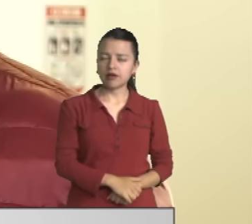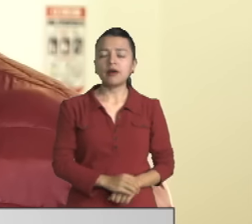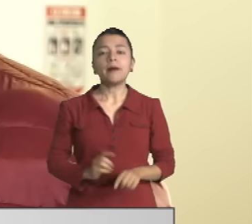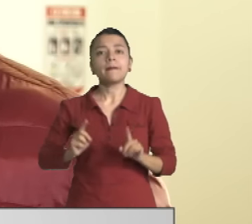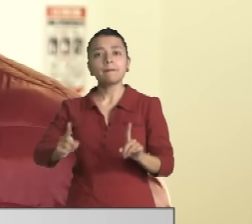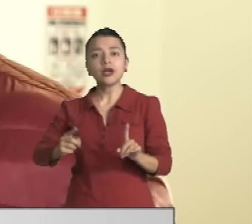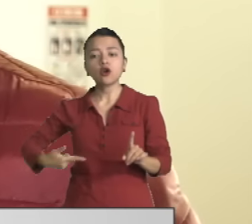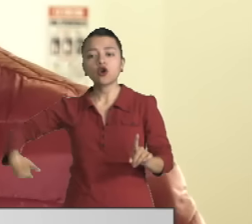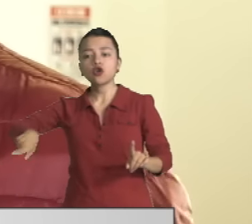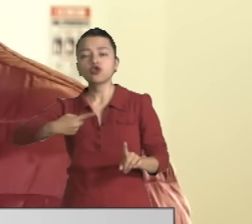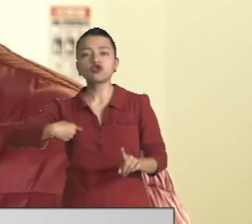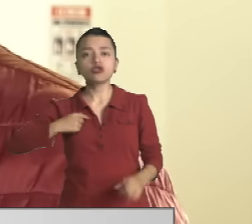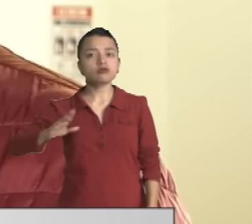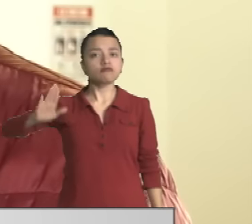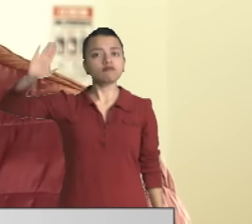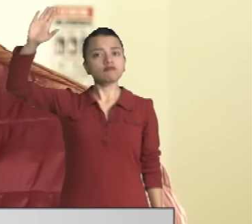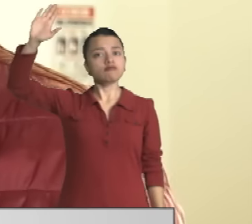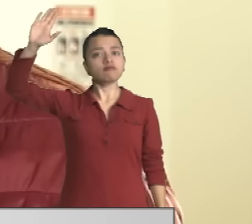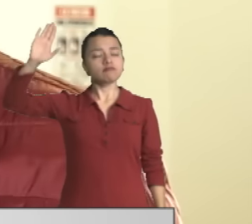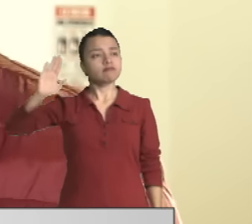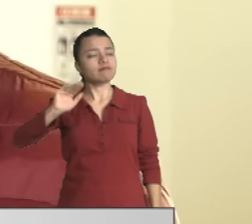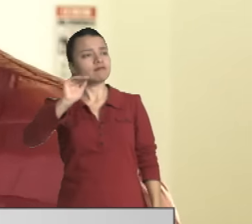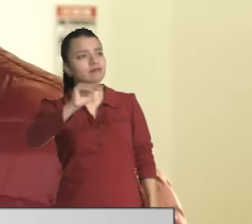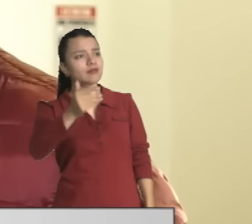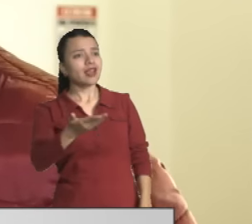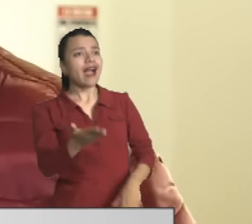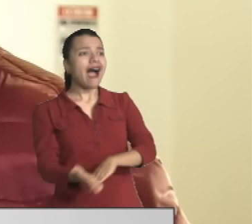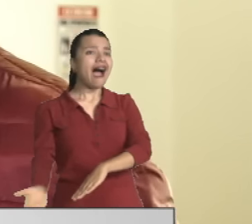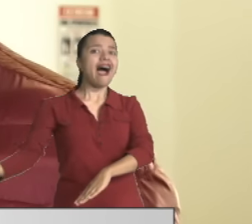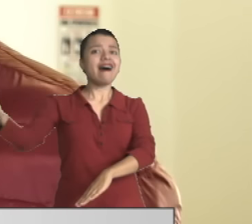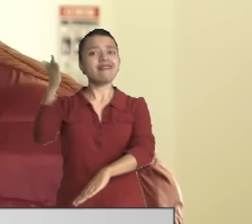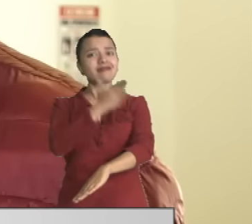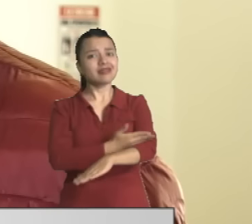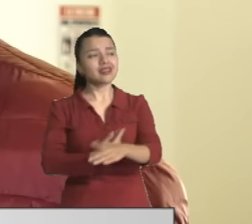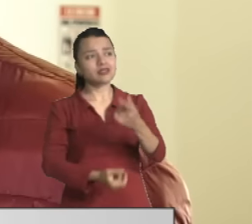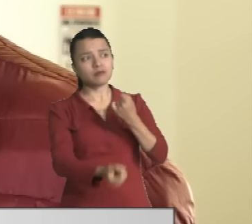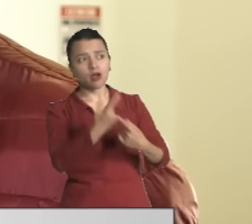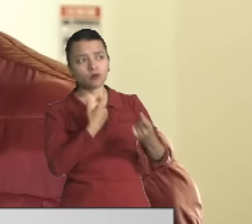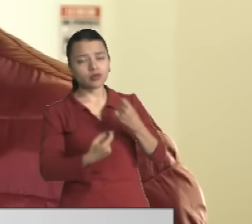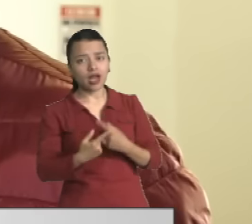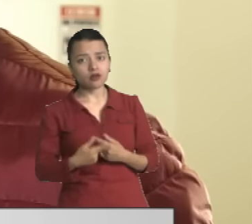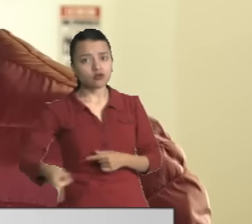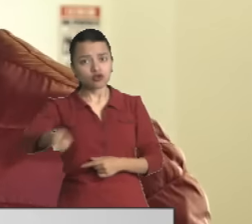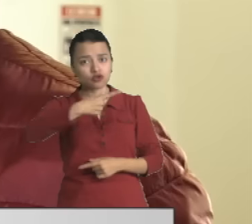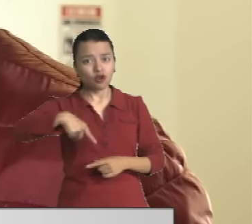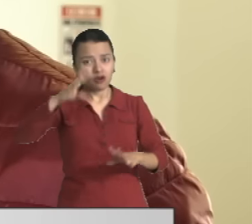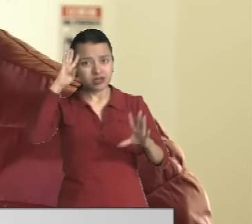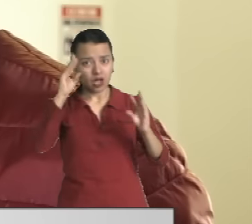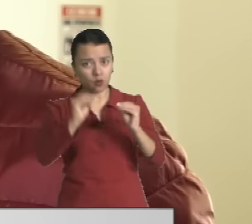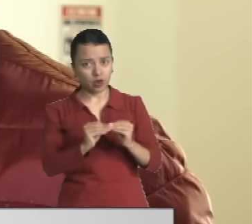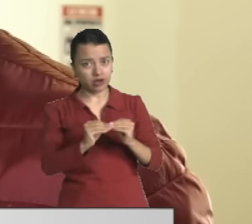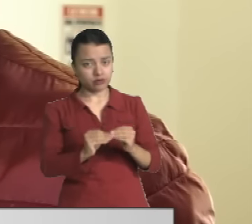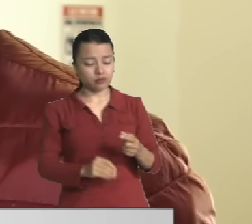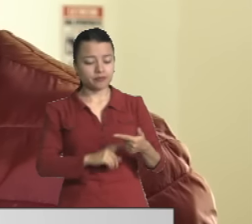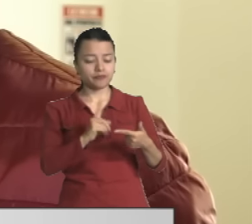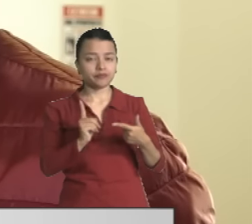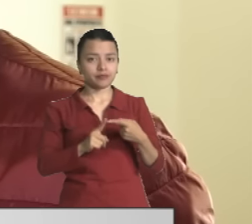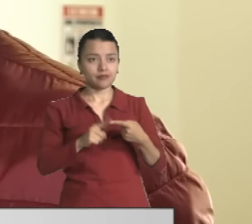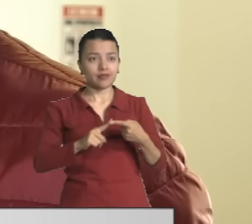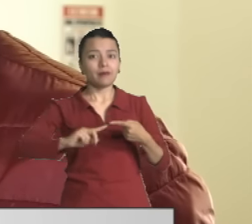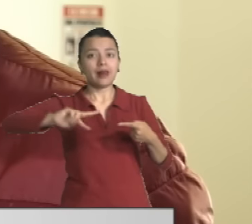uso de los micrófonos es que esa convocatoria tenía que haber sido consultada en primer lugar con la colega